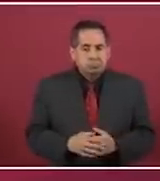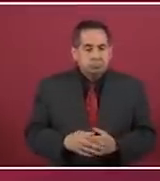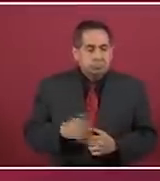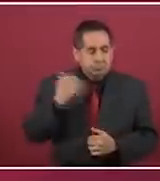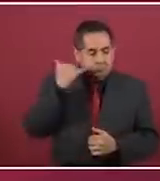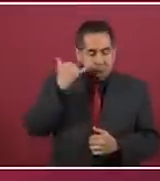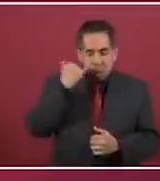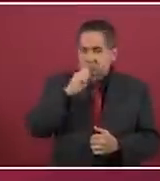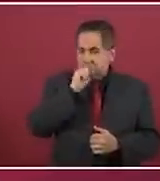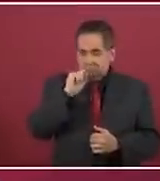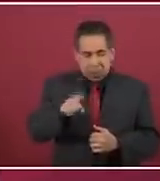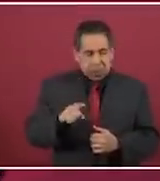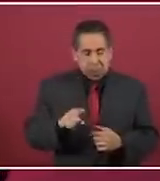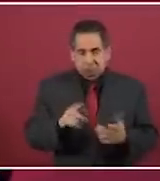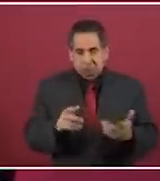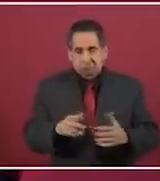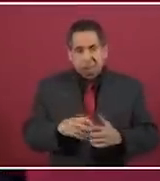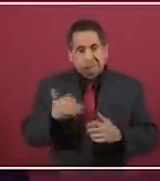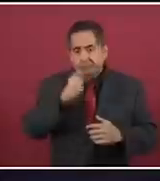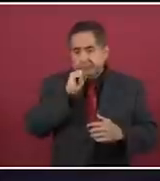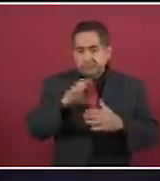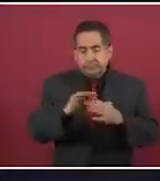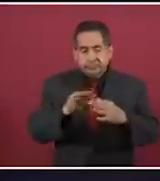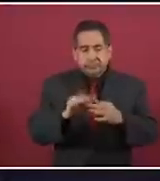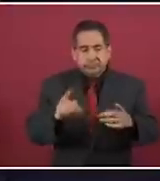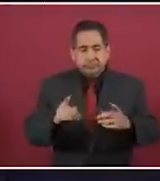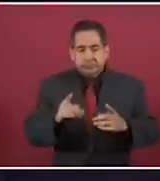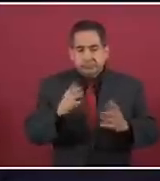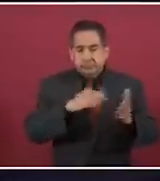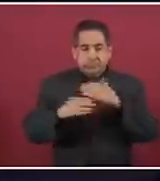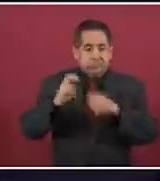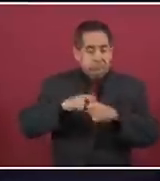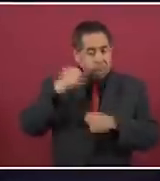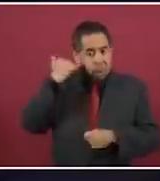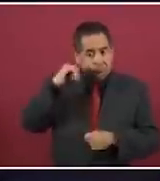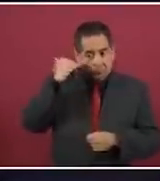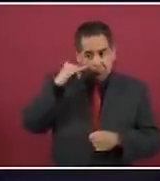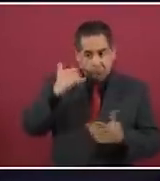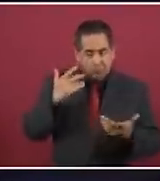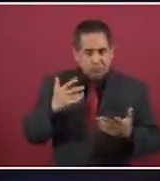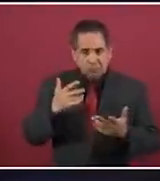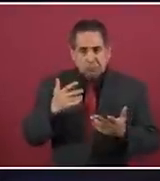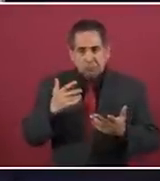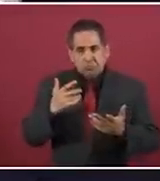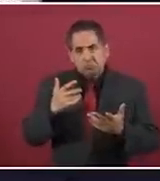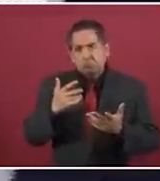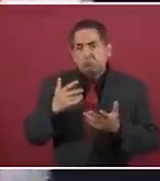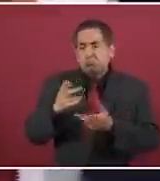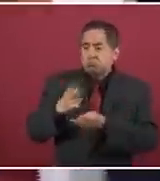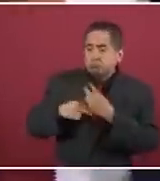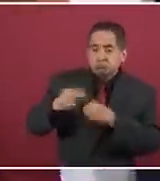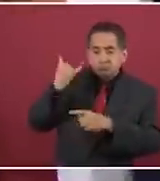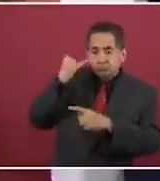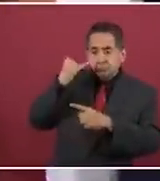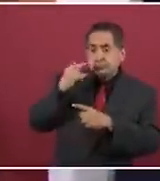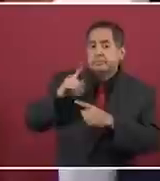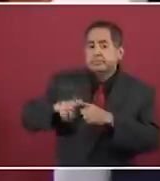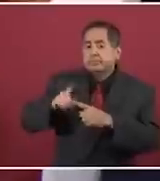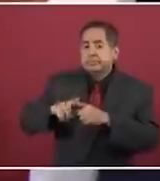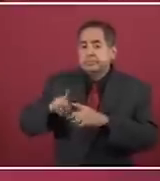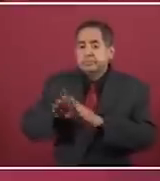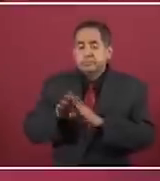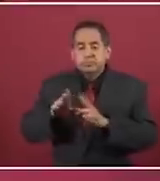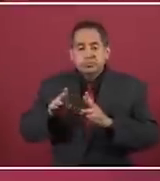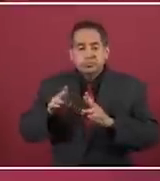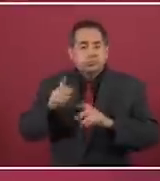Yucatán poco. Y el crecimiento en Yucatán mucho, dependiendo